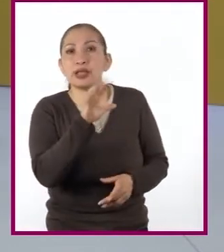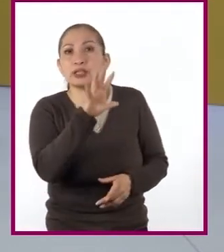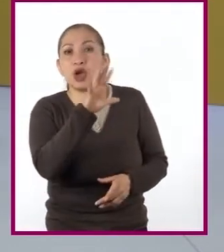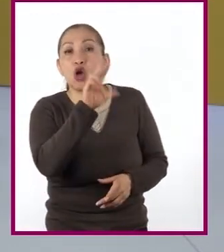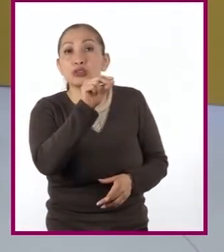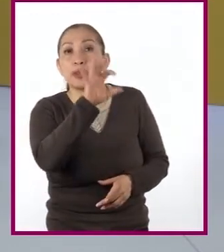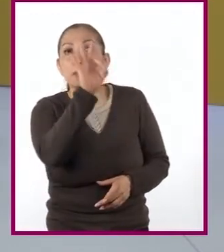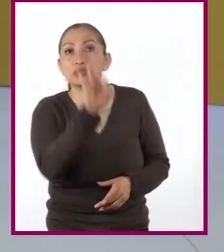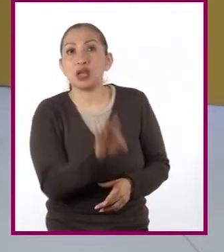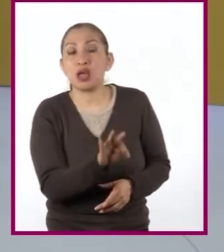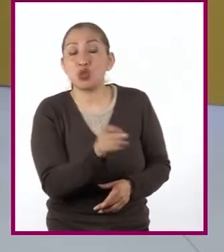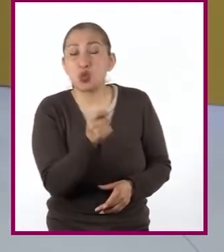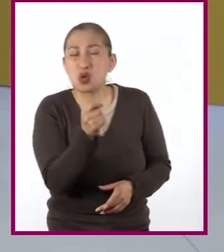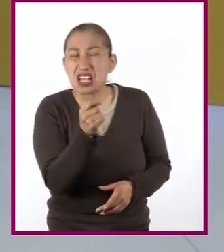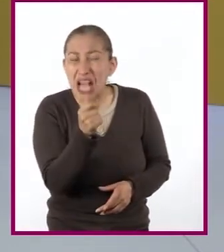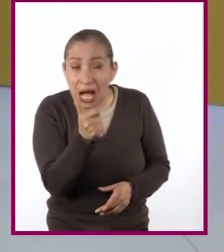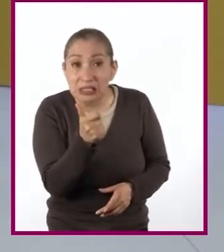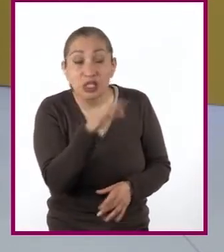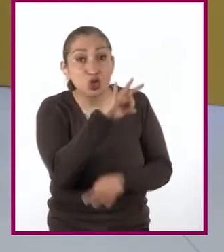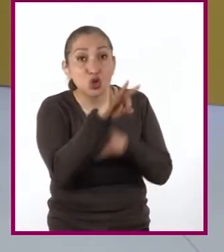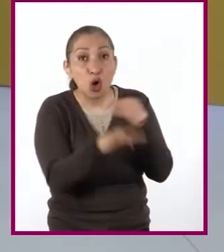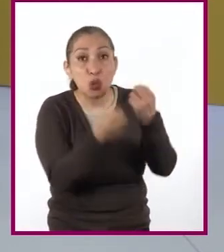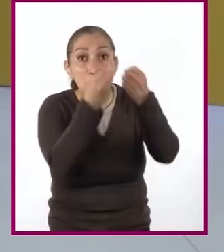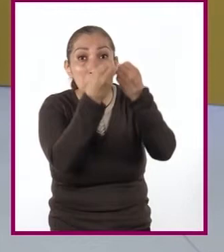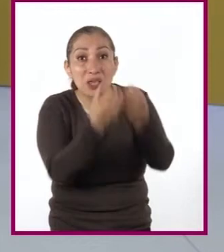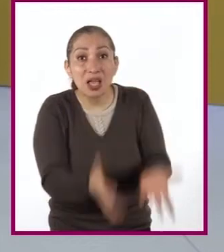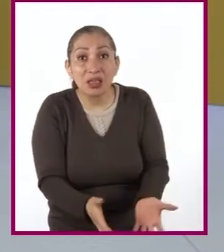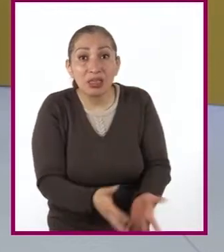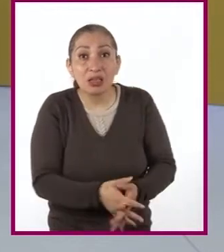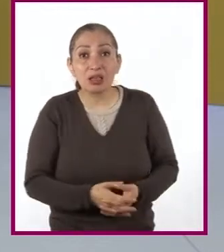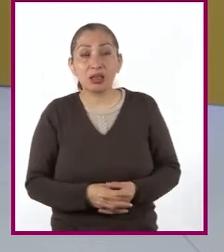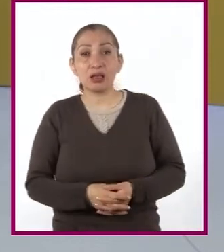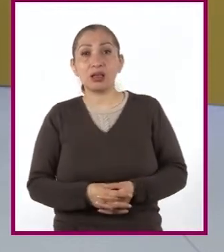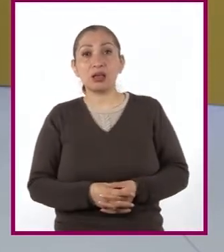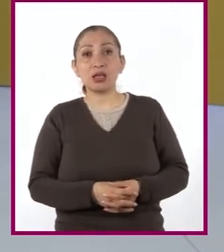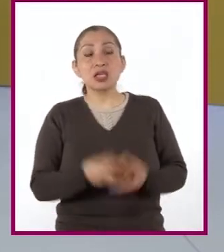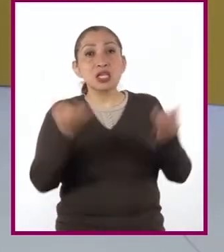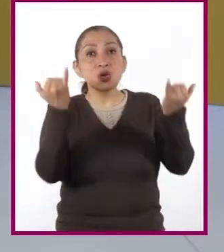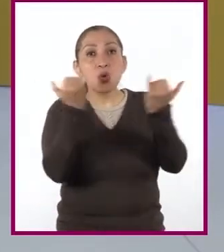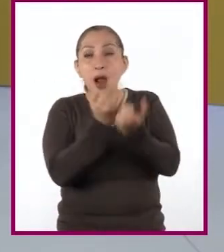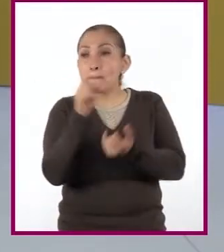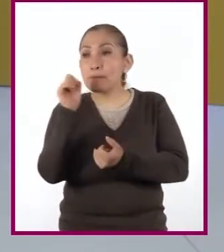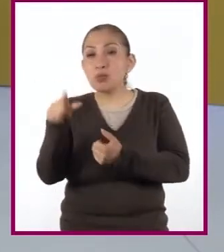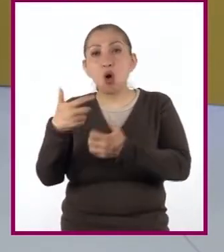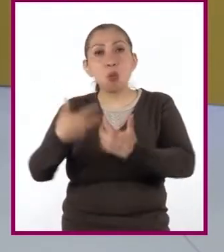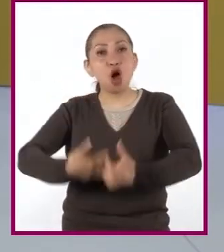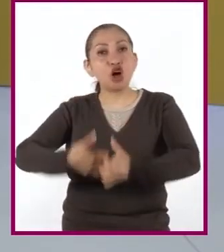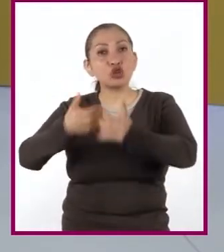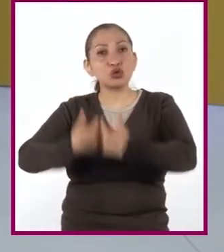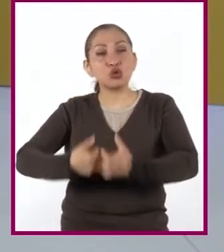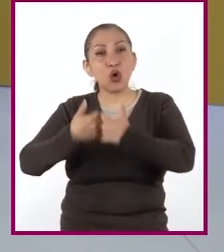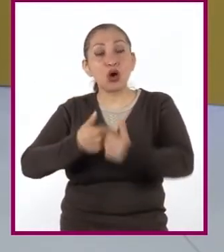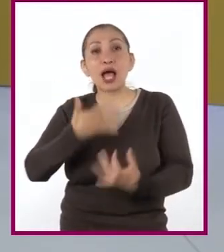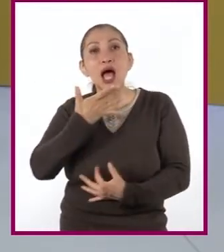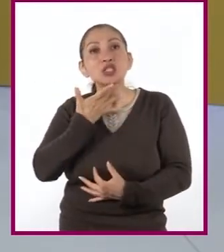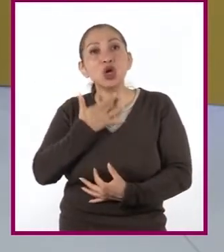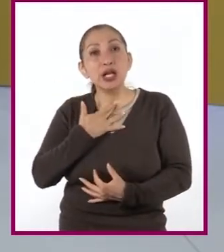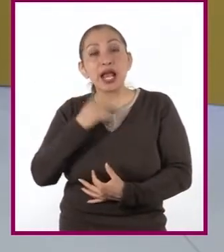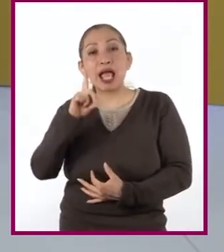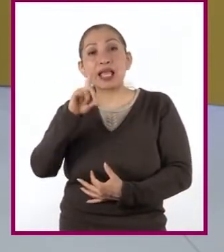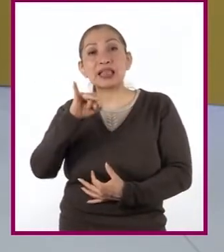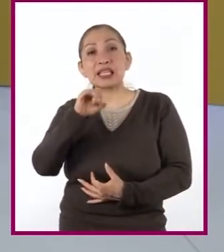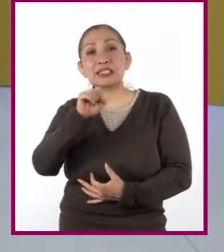65 y 80%, casi todo eso se pierde, ¿no? En el mismo caso para los motores que funcionan con gasolina y